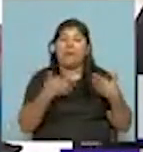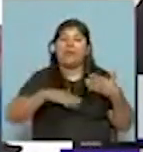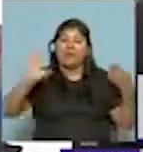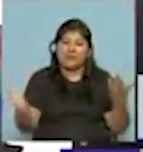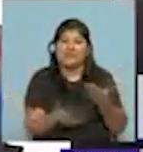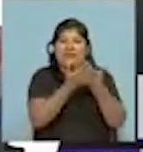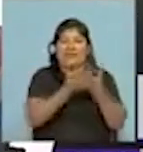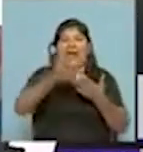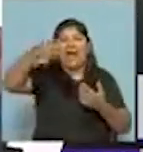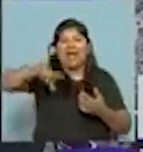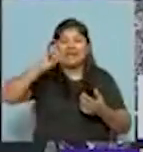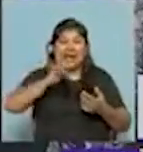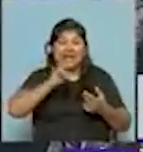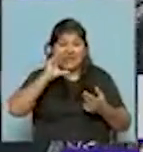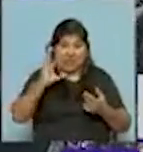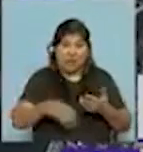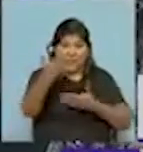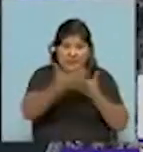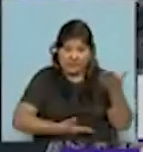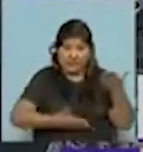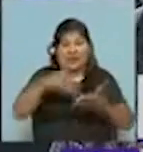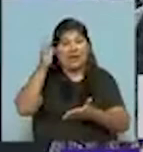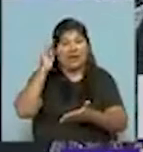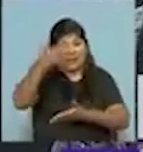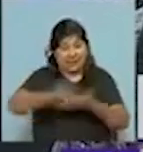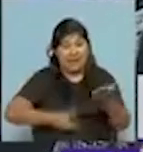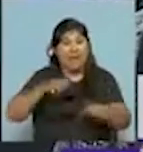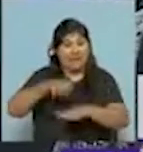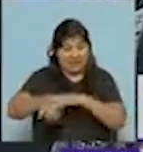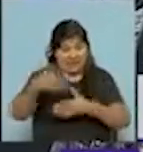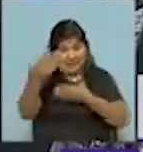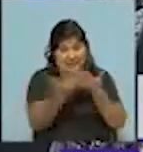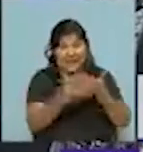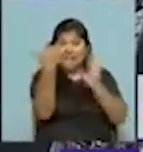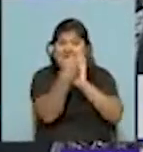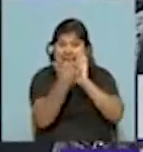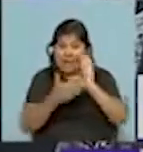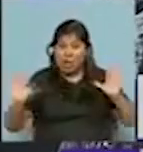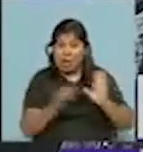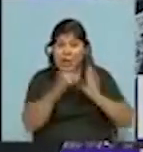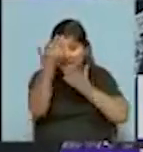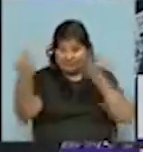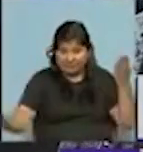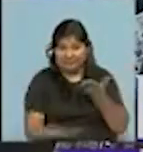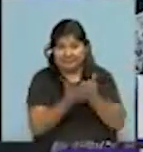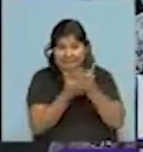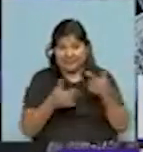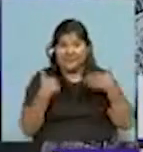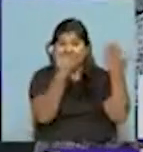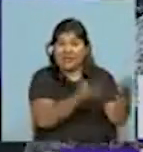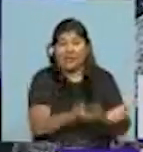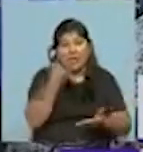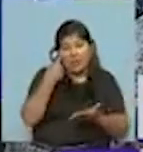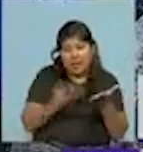analítico que lo impriman del sistema de la universidad en donde nosotros podamos ver que efectivamente han rendido